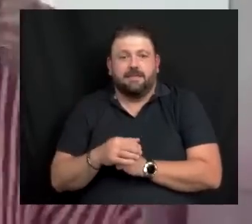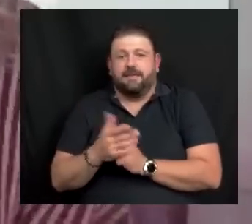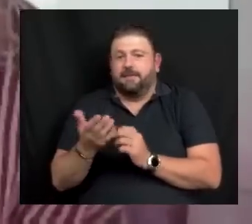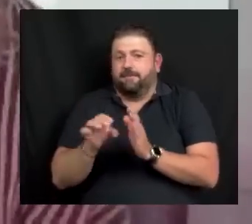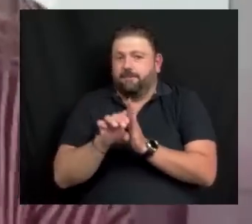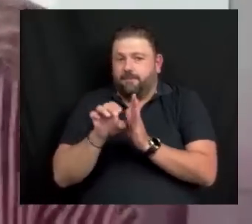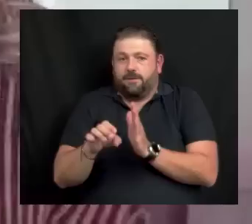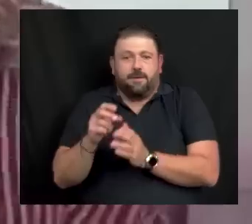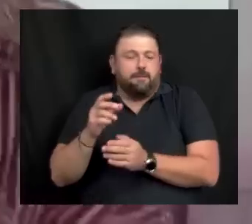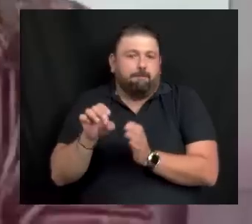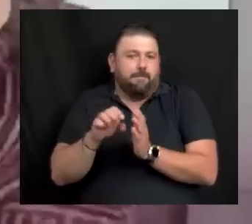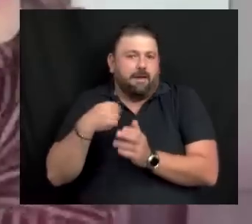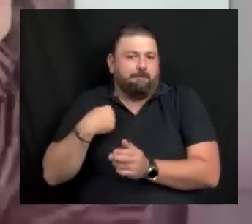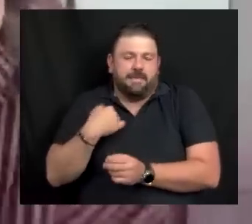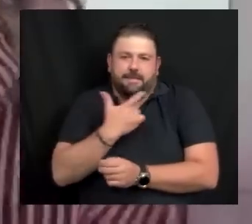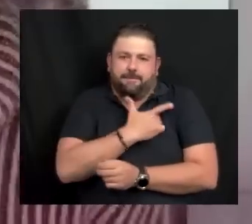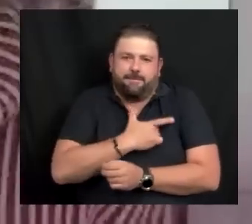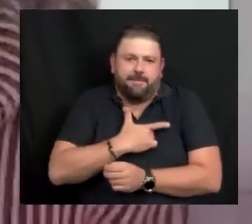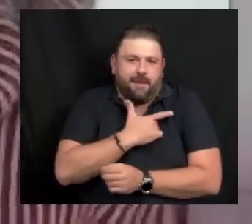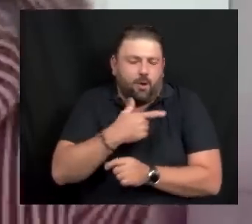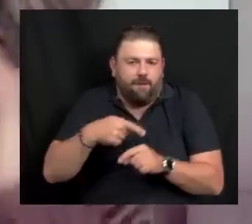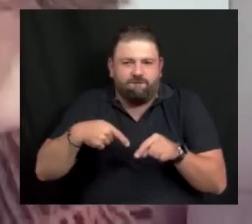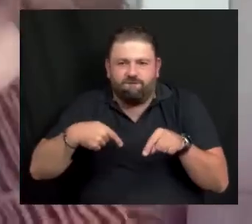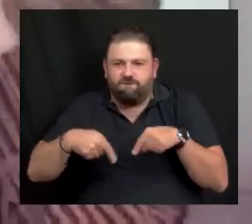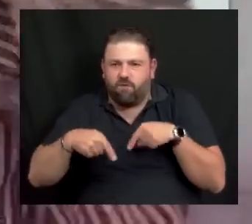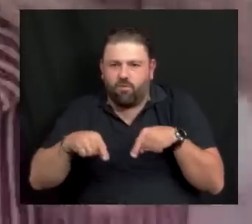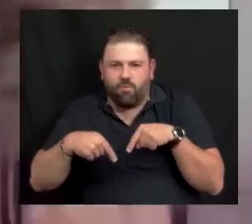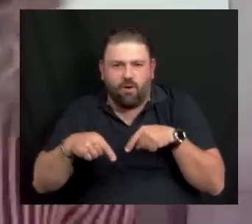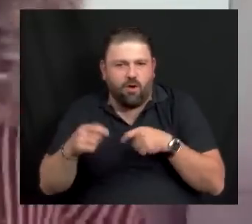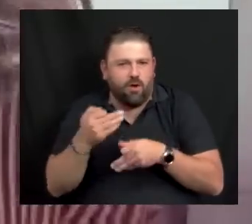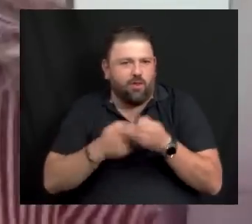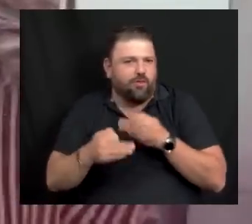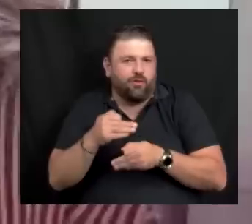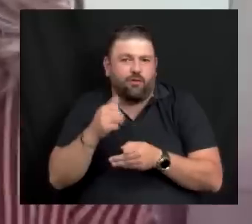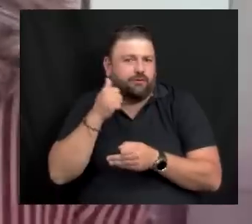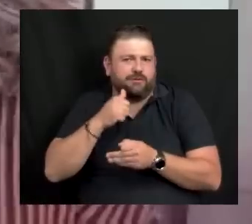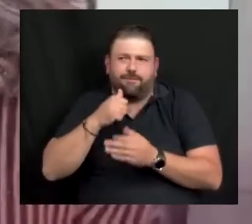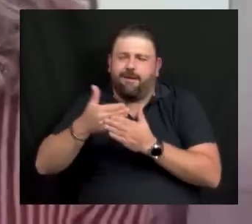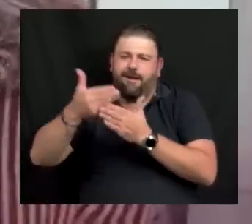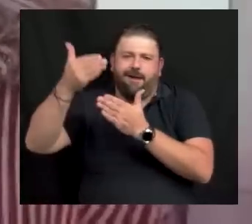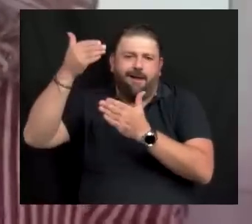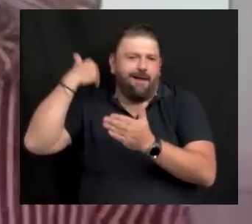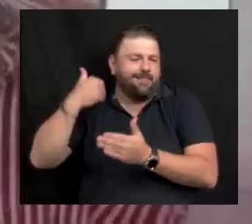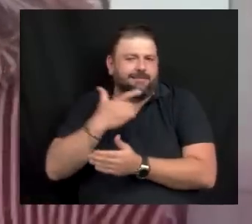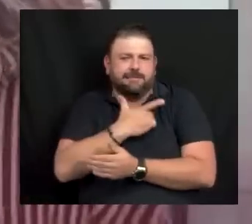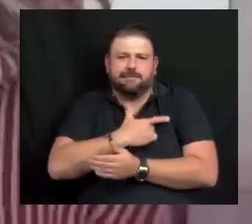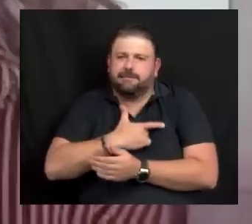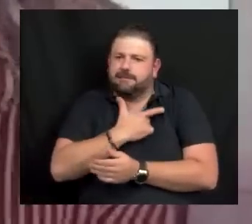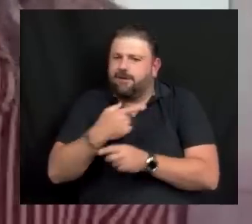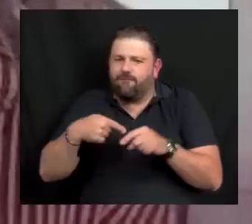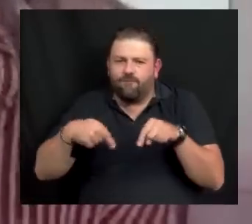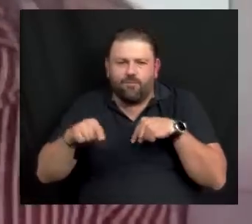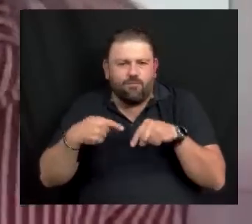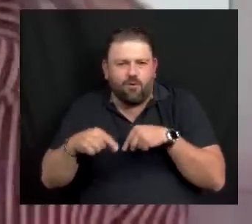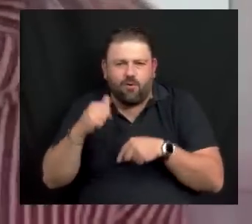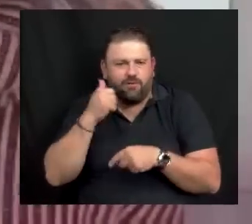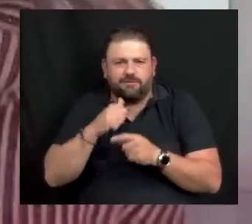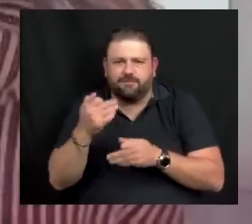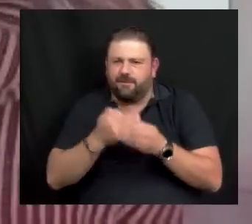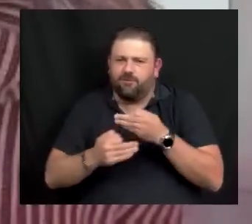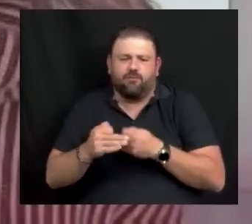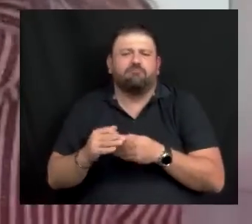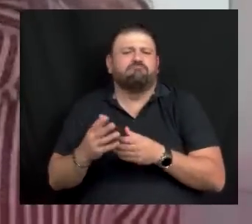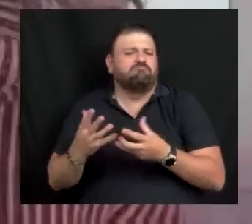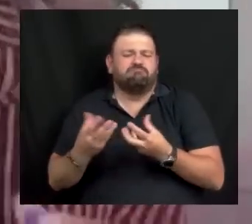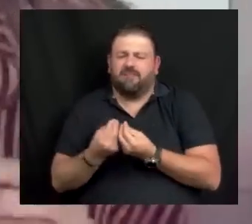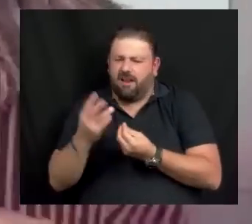y me encanta el fútbol y obviamente he vivido en el fútbol durante mucho tiempo, luego me hice pues hasta profe de fútbol y